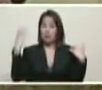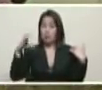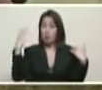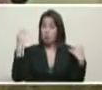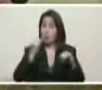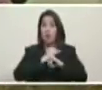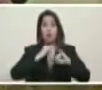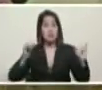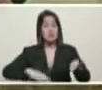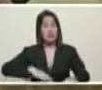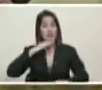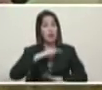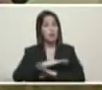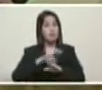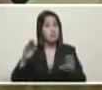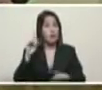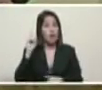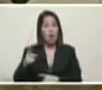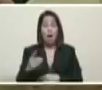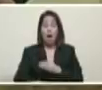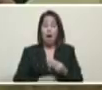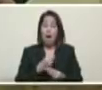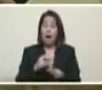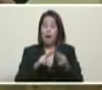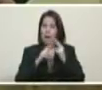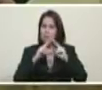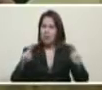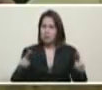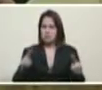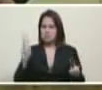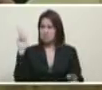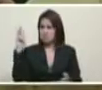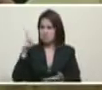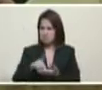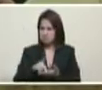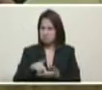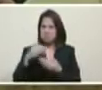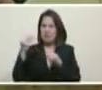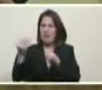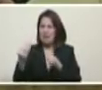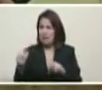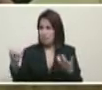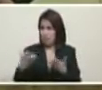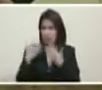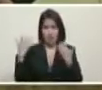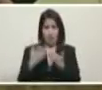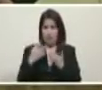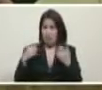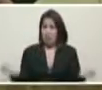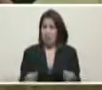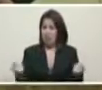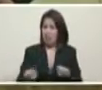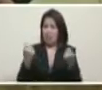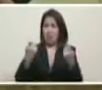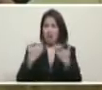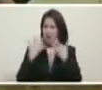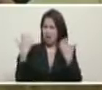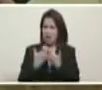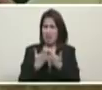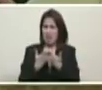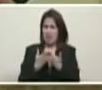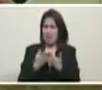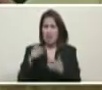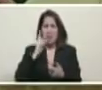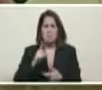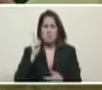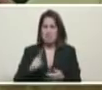de Colombia, haga la paz. Usted no llegó ahí para la guerra, no promueva más la guerra, los falsos